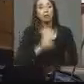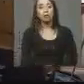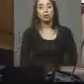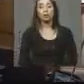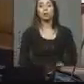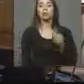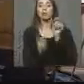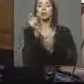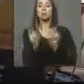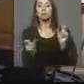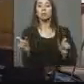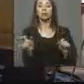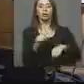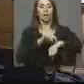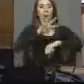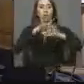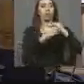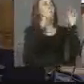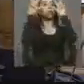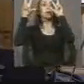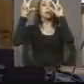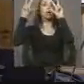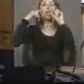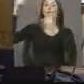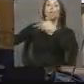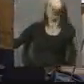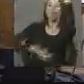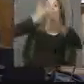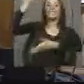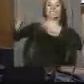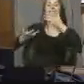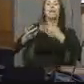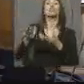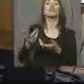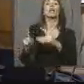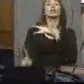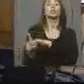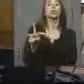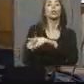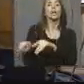la gente se despertó a las 4 de la mañana porque había un tremendo incendio por el basural que tenían allá.